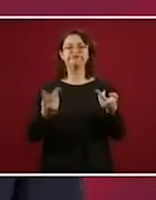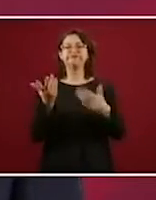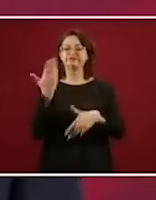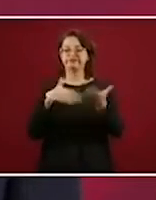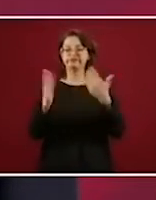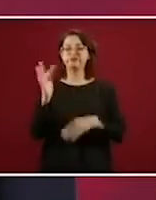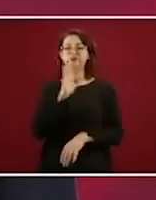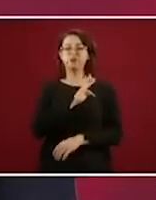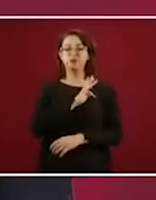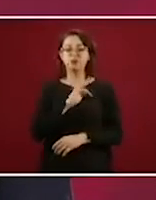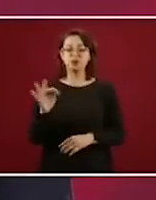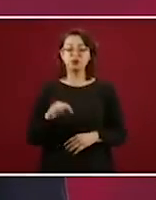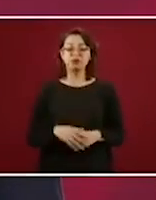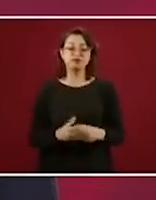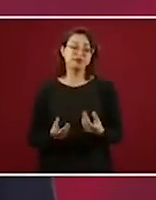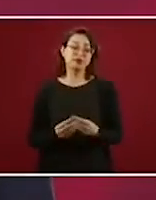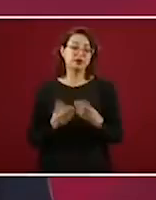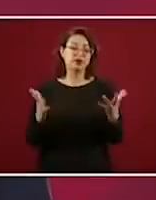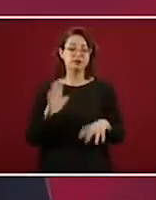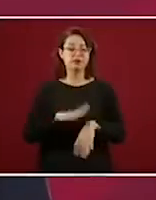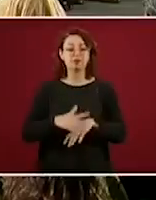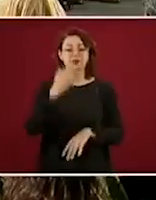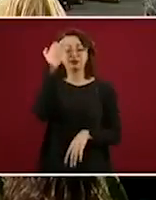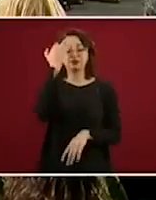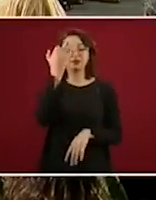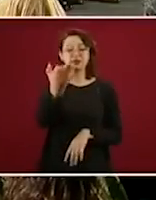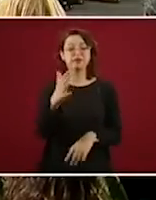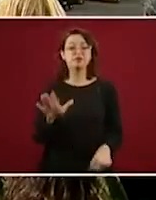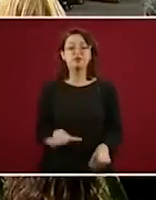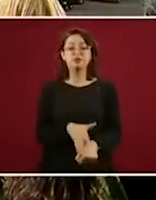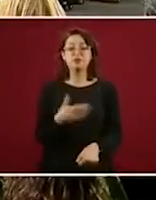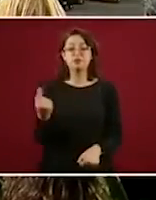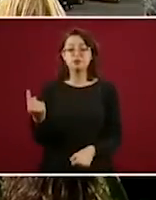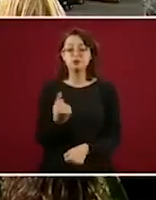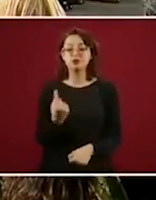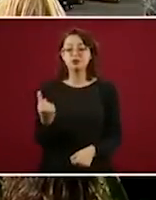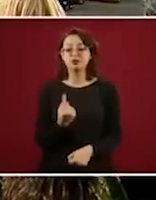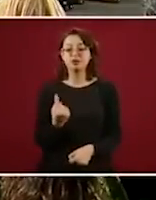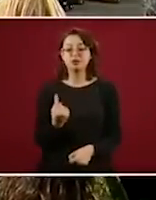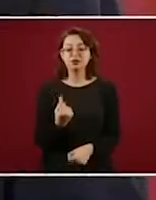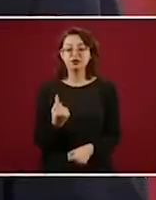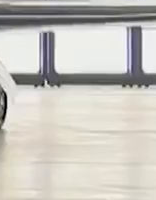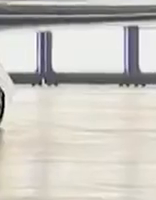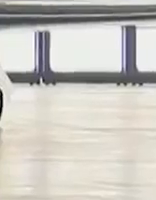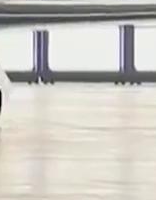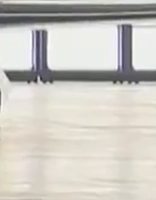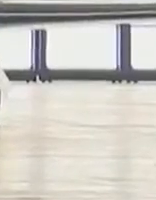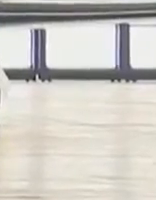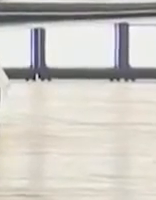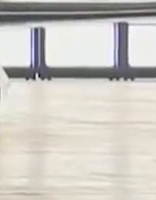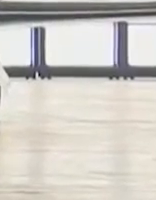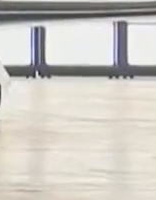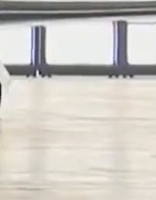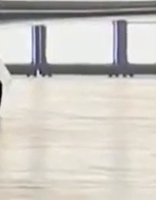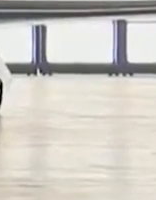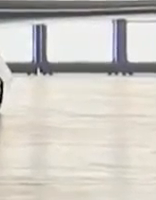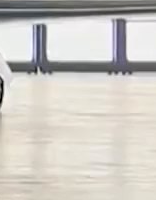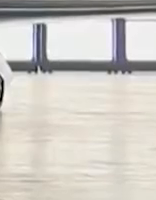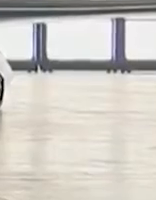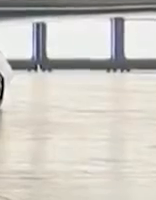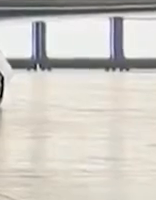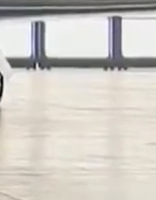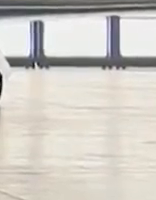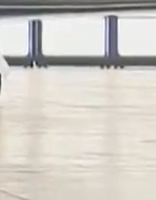ex funcionarios de pasadas administraciones incluso para viajes privados en la conferencia de prensa matutina del